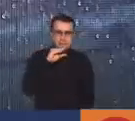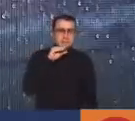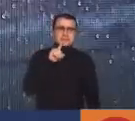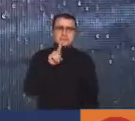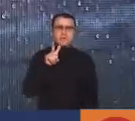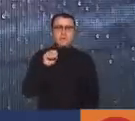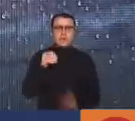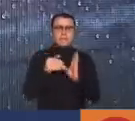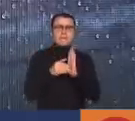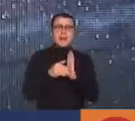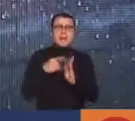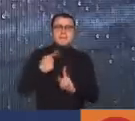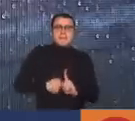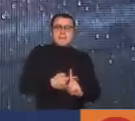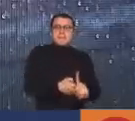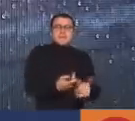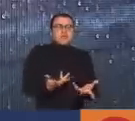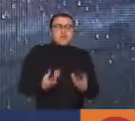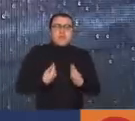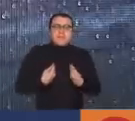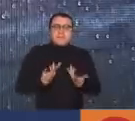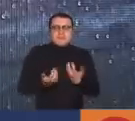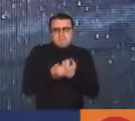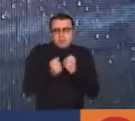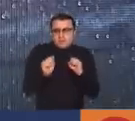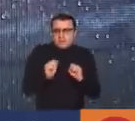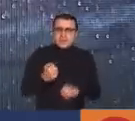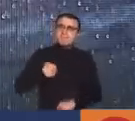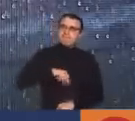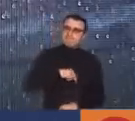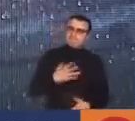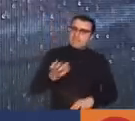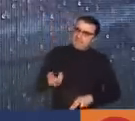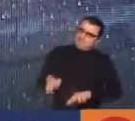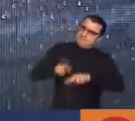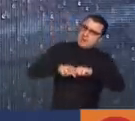al mes? Entonces, nosotros queremos elevar eso